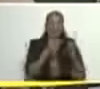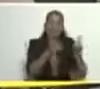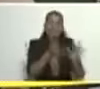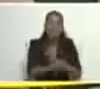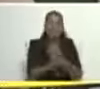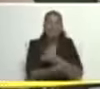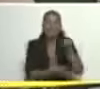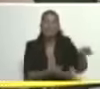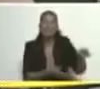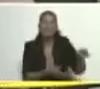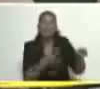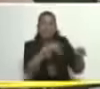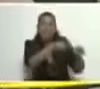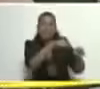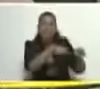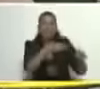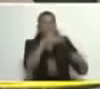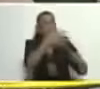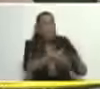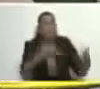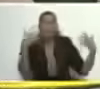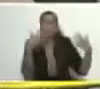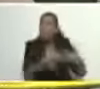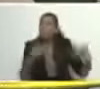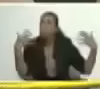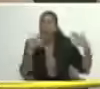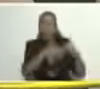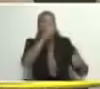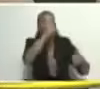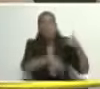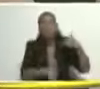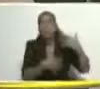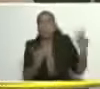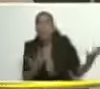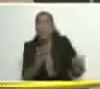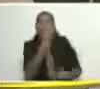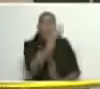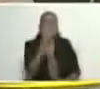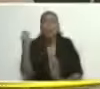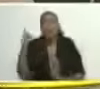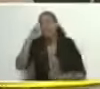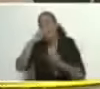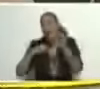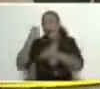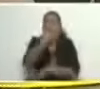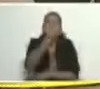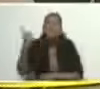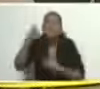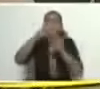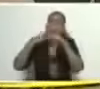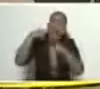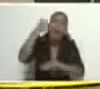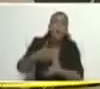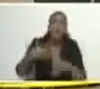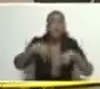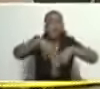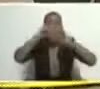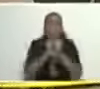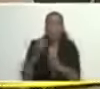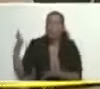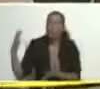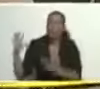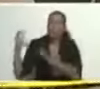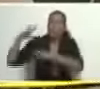trata. Y así ha sido el conflicto en los últimos 400 años, 500 años, desde que comenzó